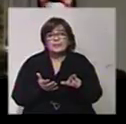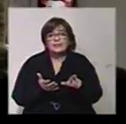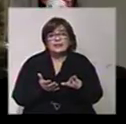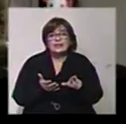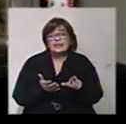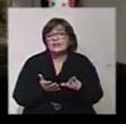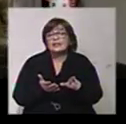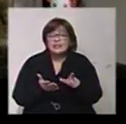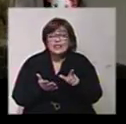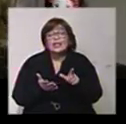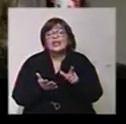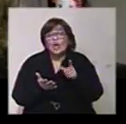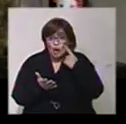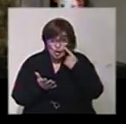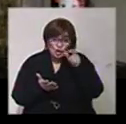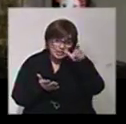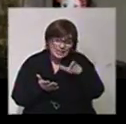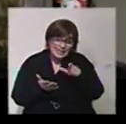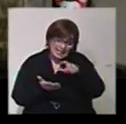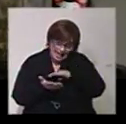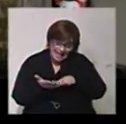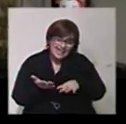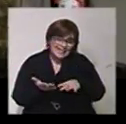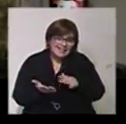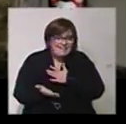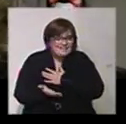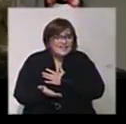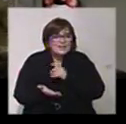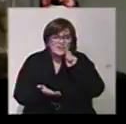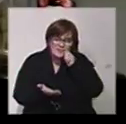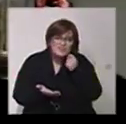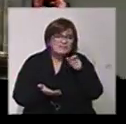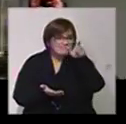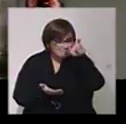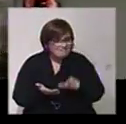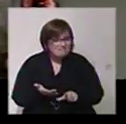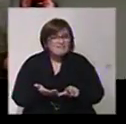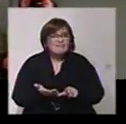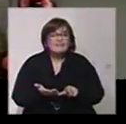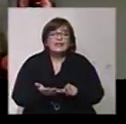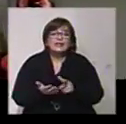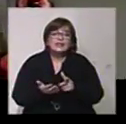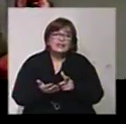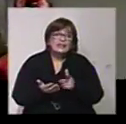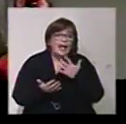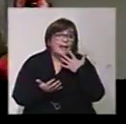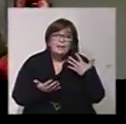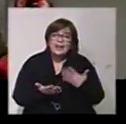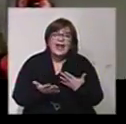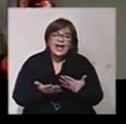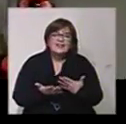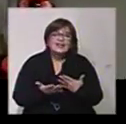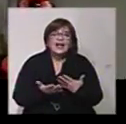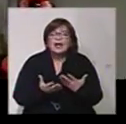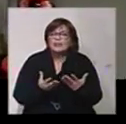Y no solo un conocimiento, sino como un afecto y... Sí, y una admiración, un cariño así